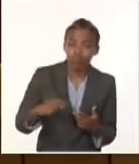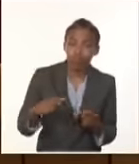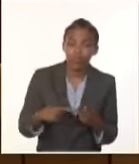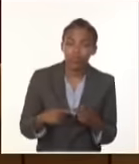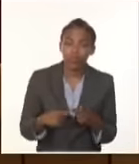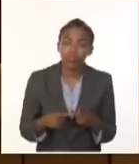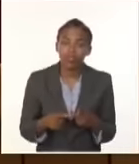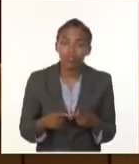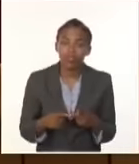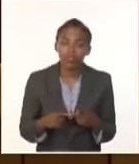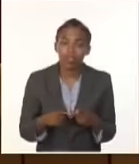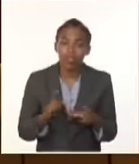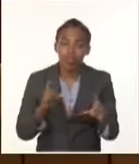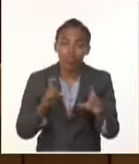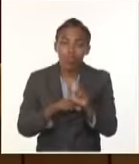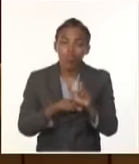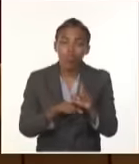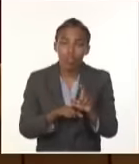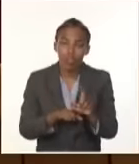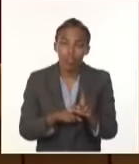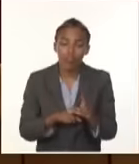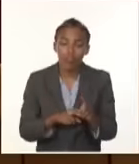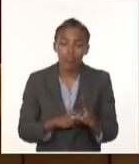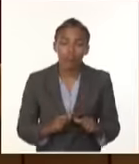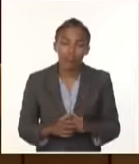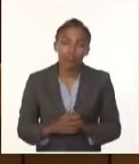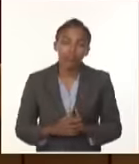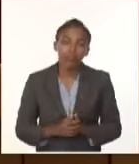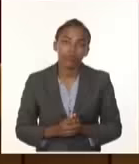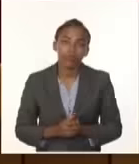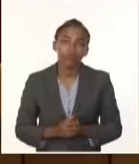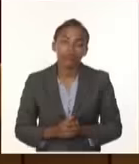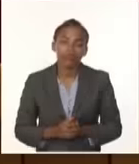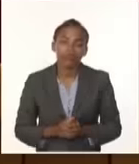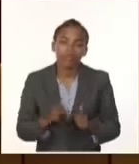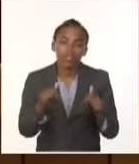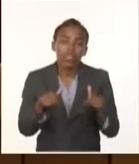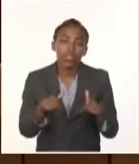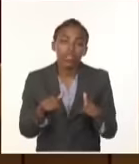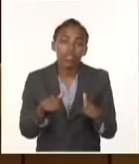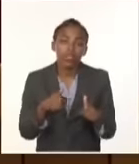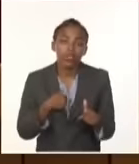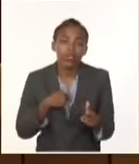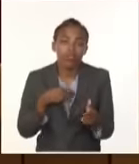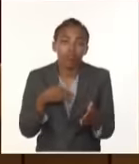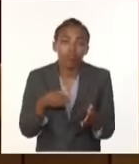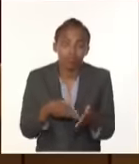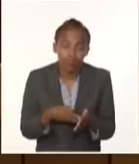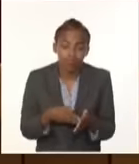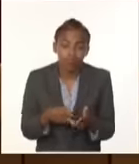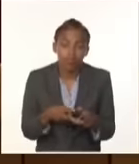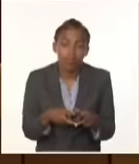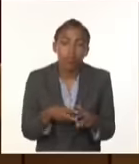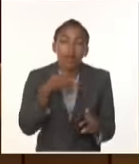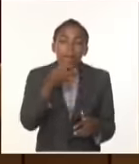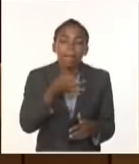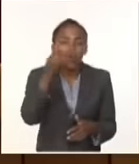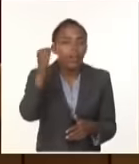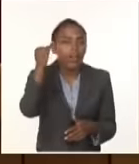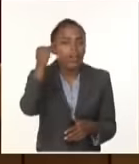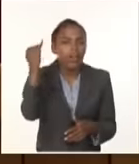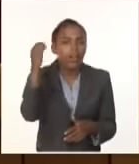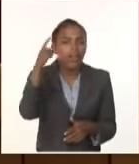saqueo incesante de nuestros recursos. Aquí me detengo para compartirles ideas que considero